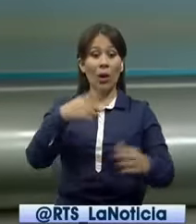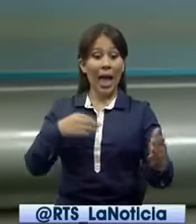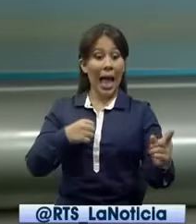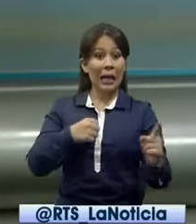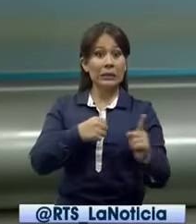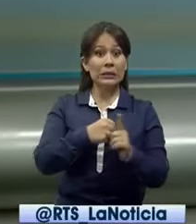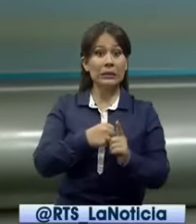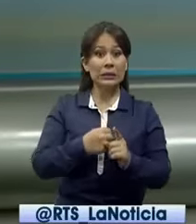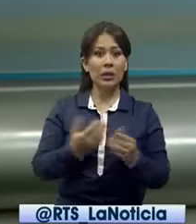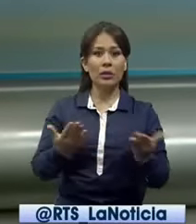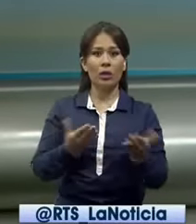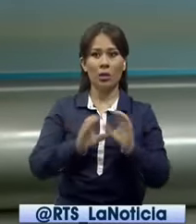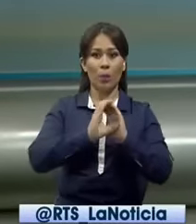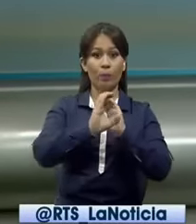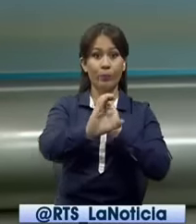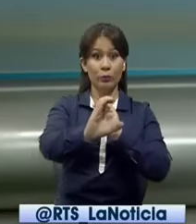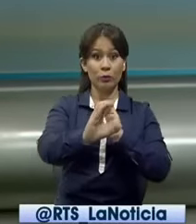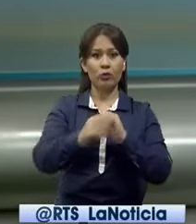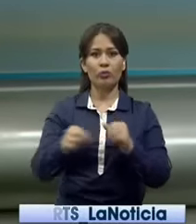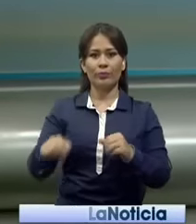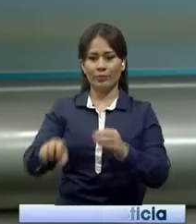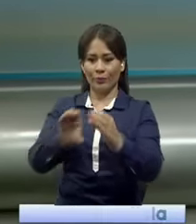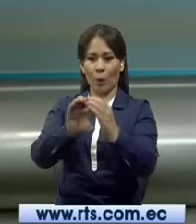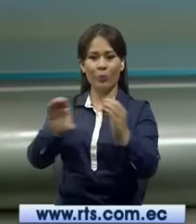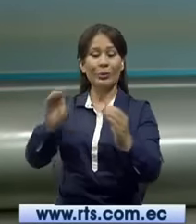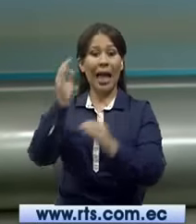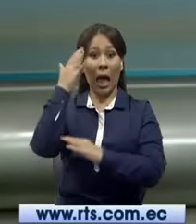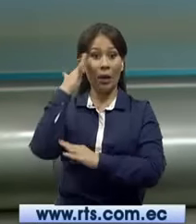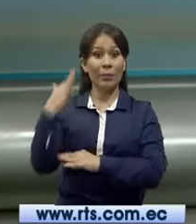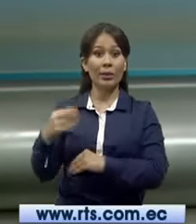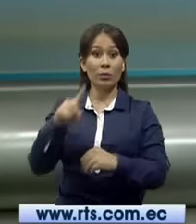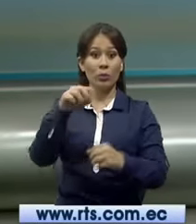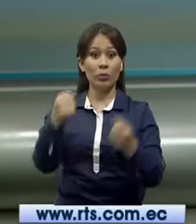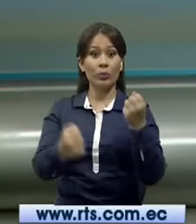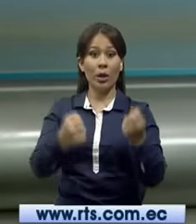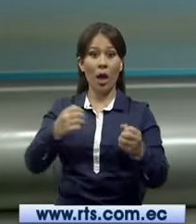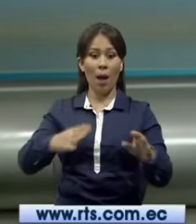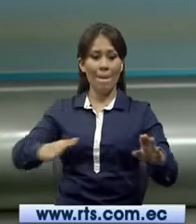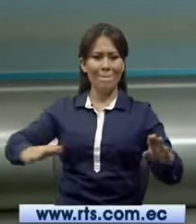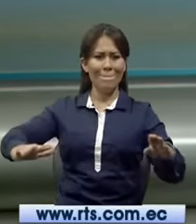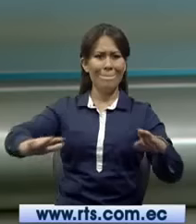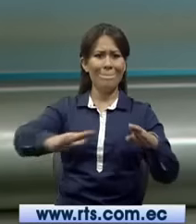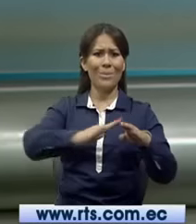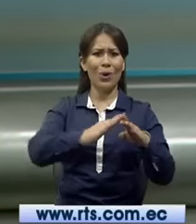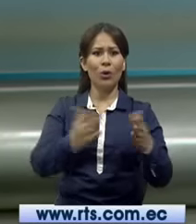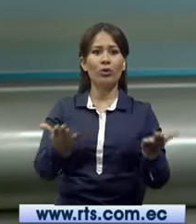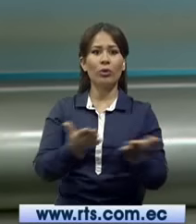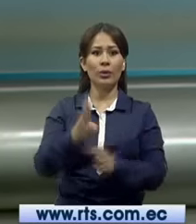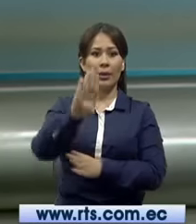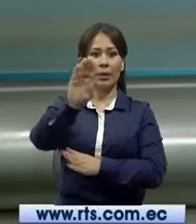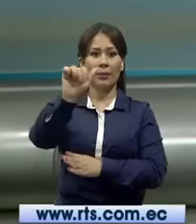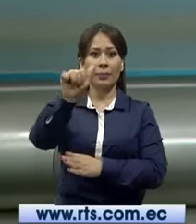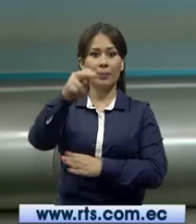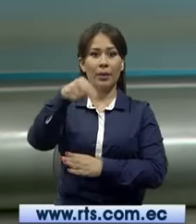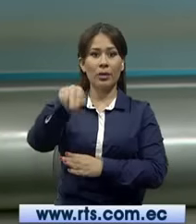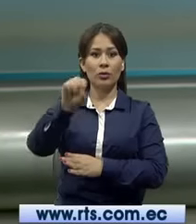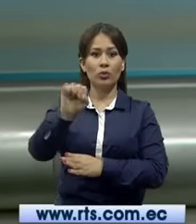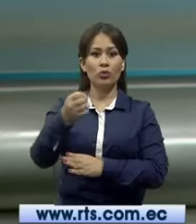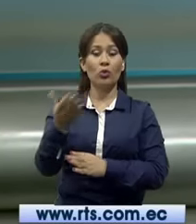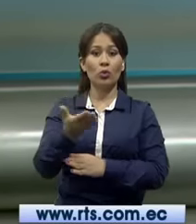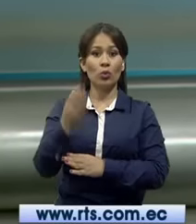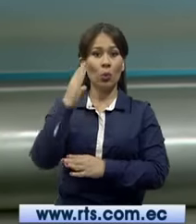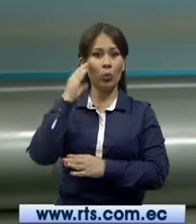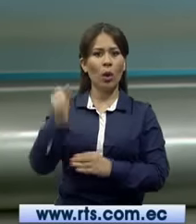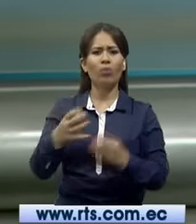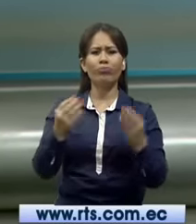de tránsito entre un bus urbano, una buseta escolar y un automóvil se registró en la parroquia Baños de Cuenca. Hay dos personas heridas y varios